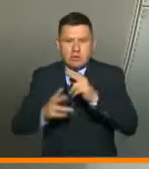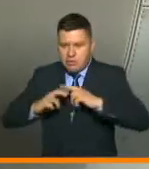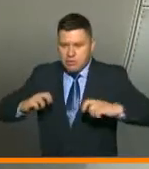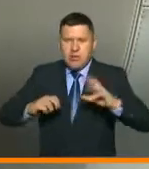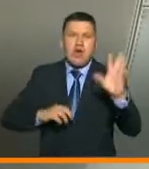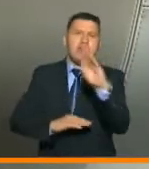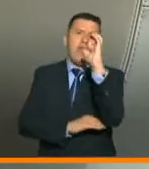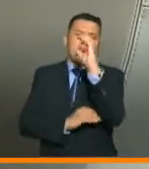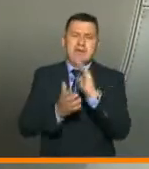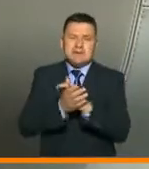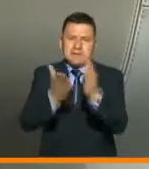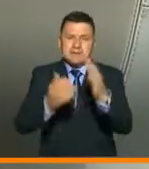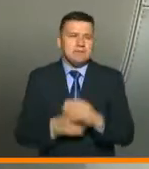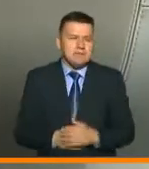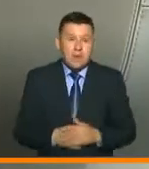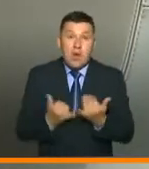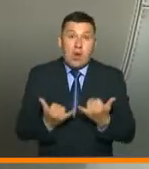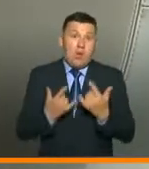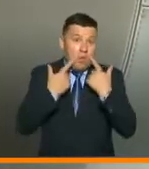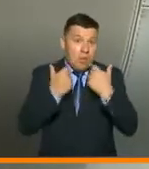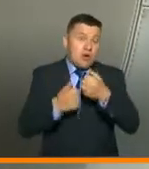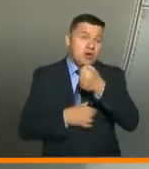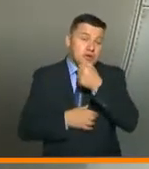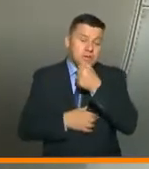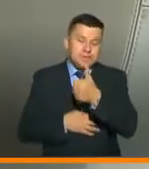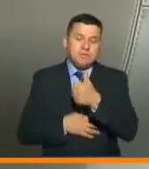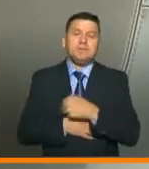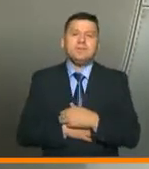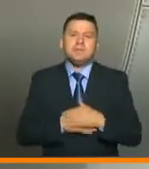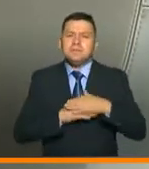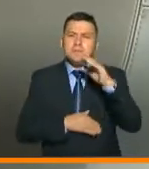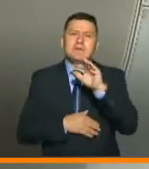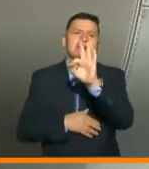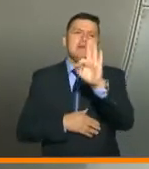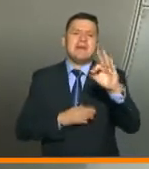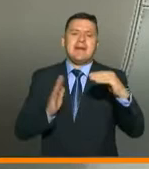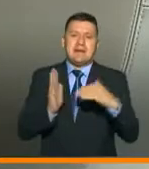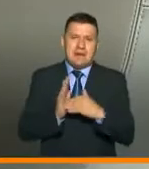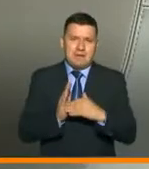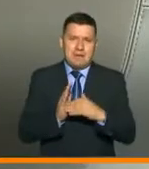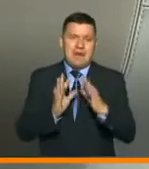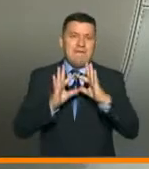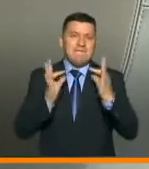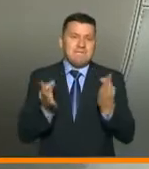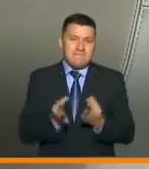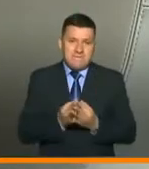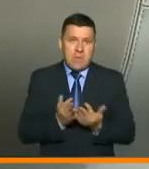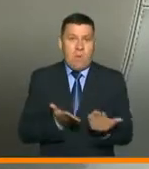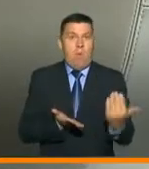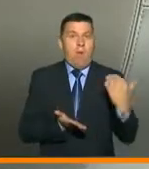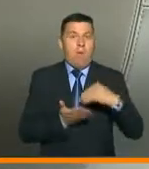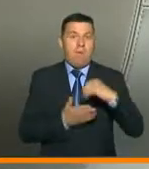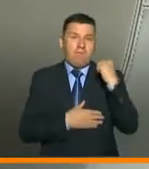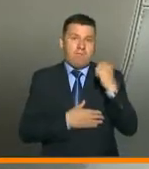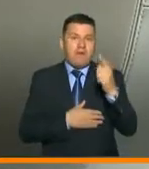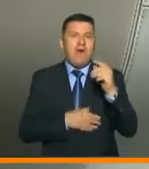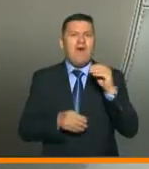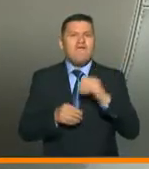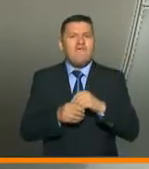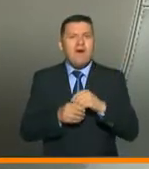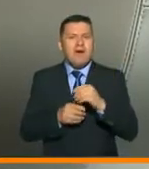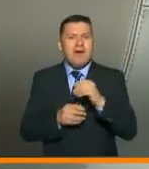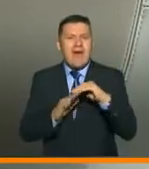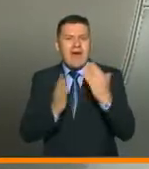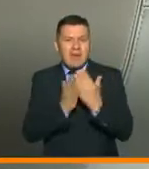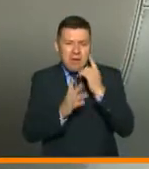las familias colombianas. Tenemos hoy una buena noticia, presidente, más de 33,000 familias nuevas beneficiarias del Fondo Solidario